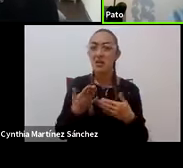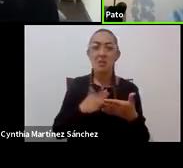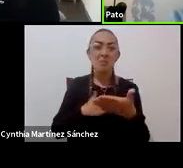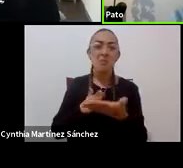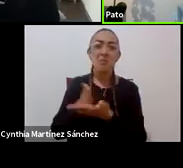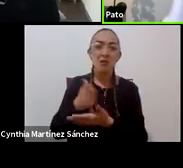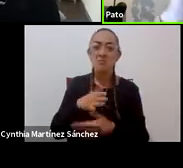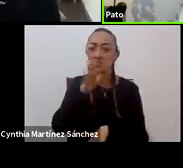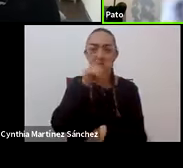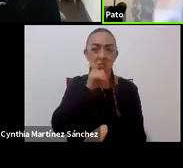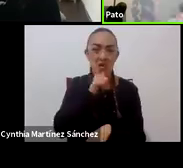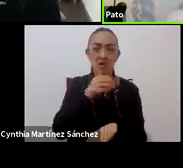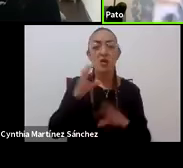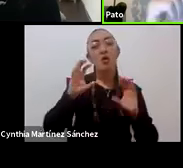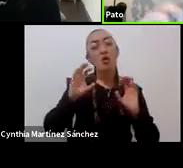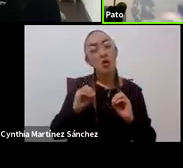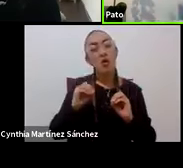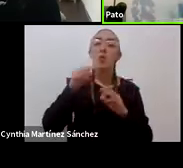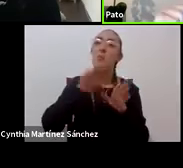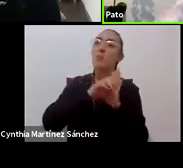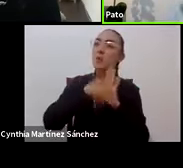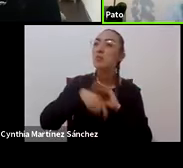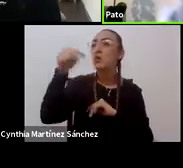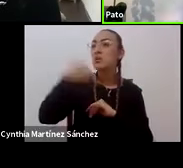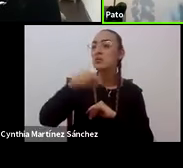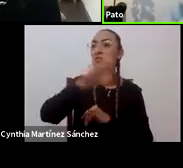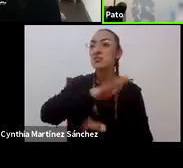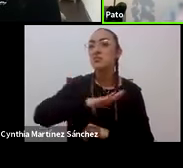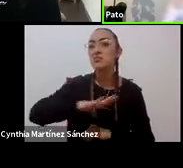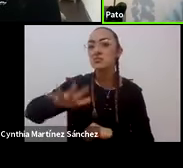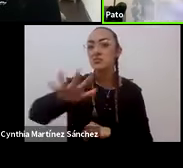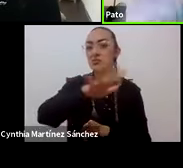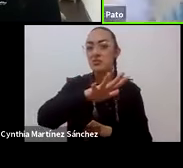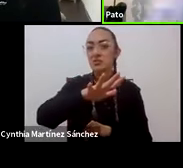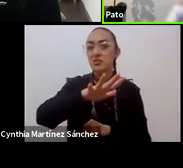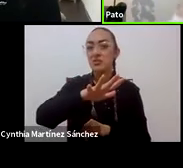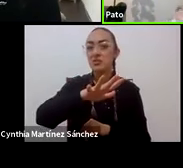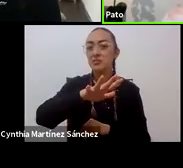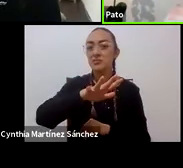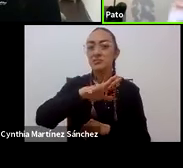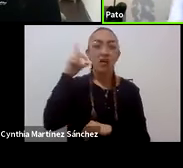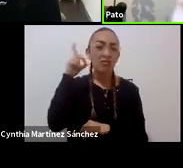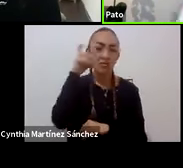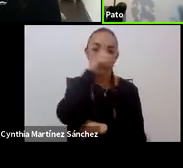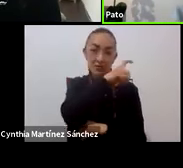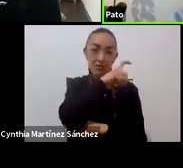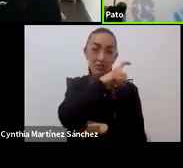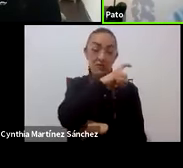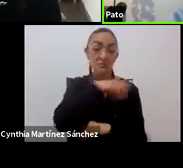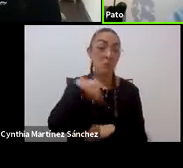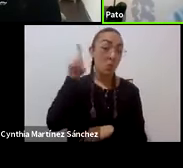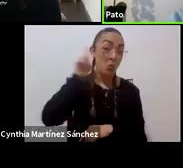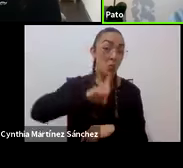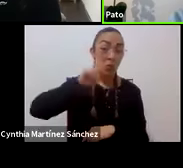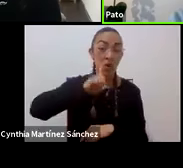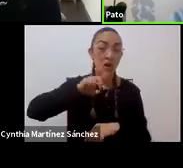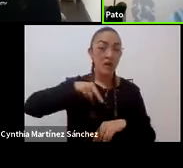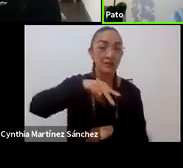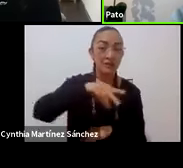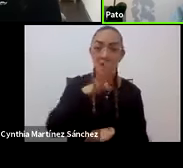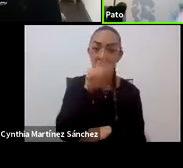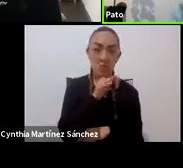por ejemplo, ¿no? O aquí en el barrio, pues está muy difícil, nosotros las chicas no podemos caminar,